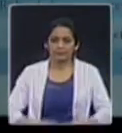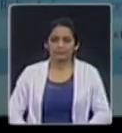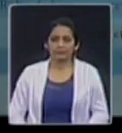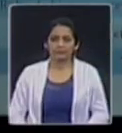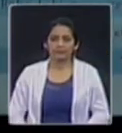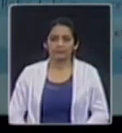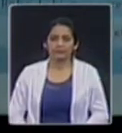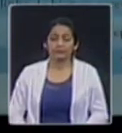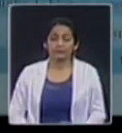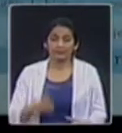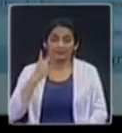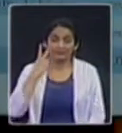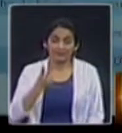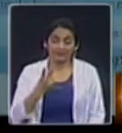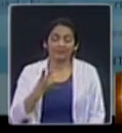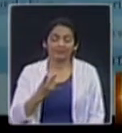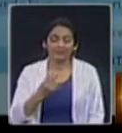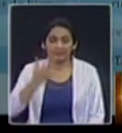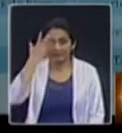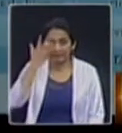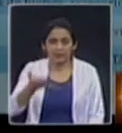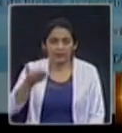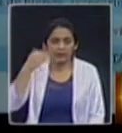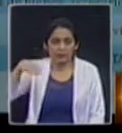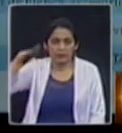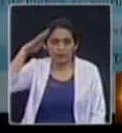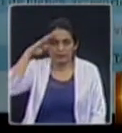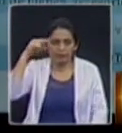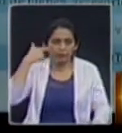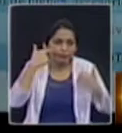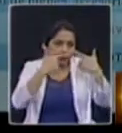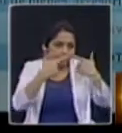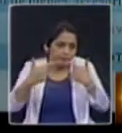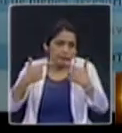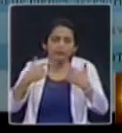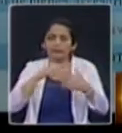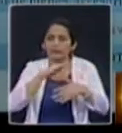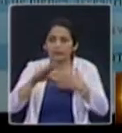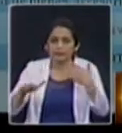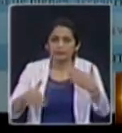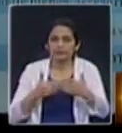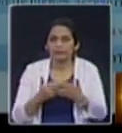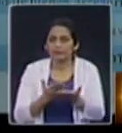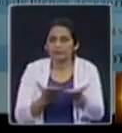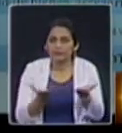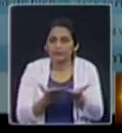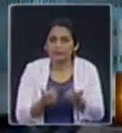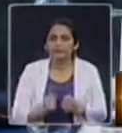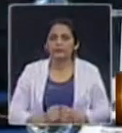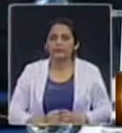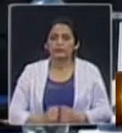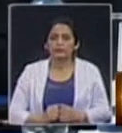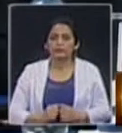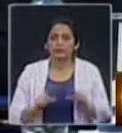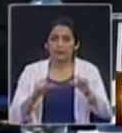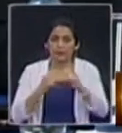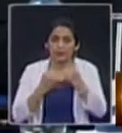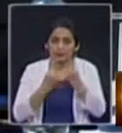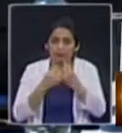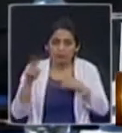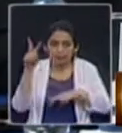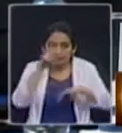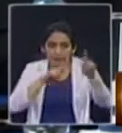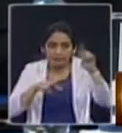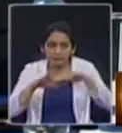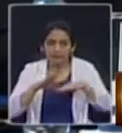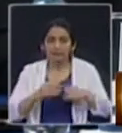Estos resultados corresponden a los operativos ejecutados por la Policía Nacional, entre ellos Tornado 1. El ministro del